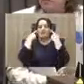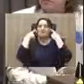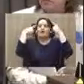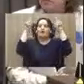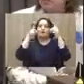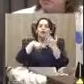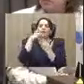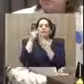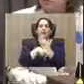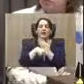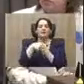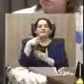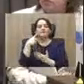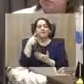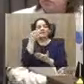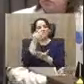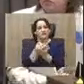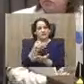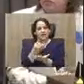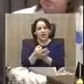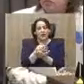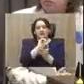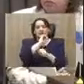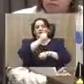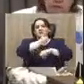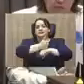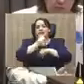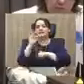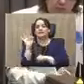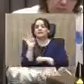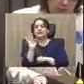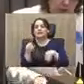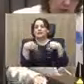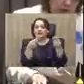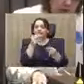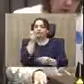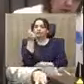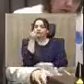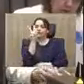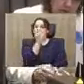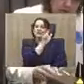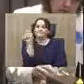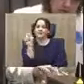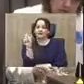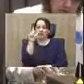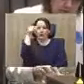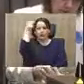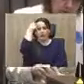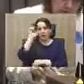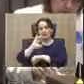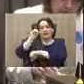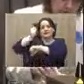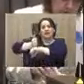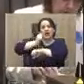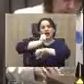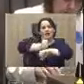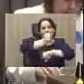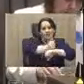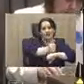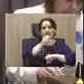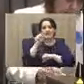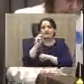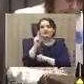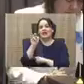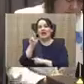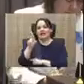un transitorio otorgar un plazo de 12 meses al gobierno para que instalara los escáneres en puertos y aeropuertos. Por